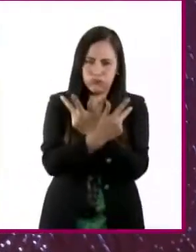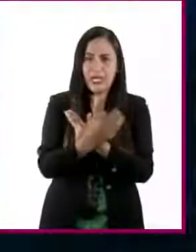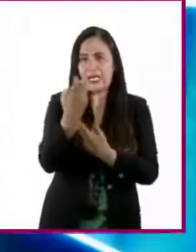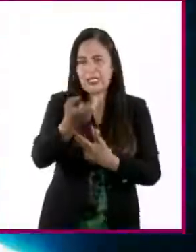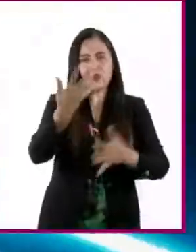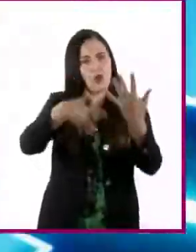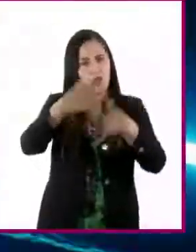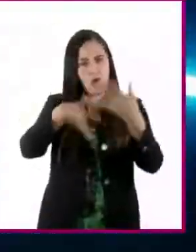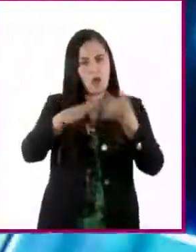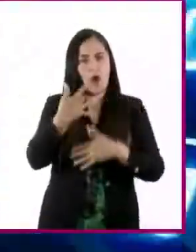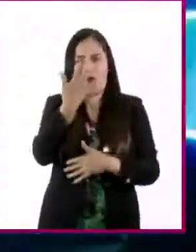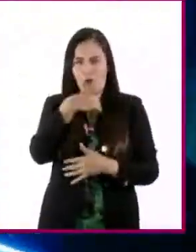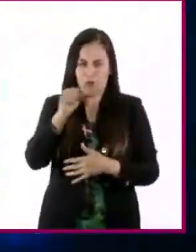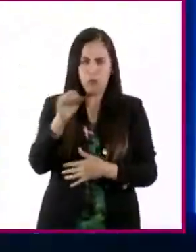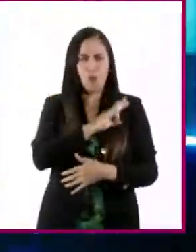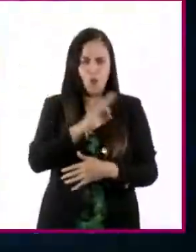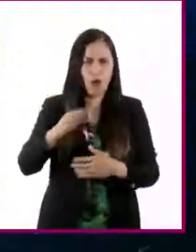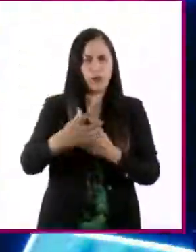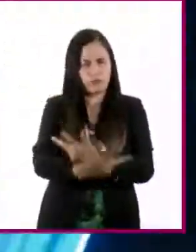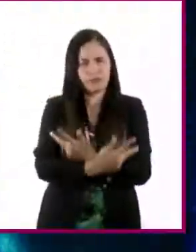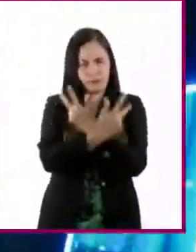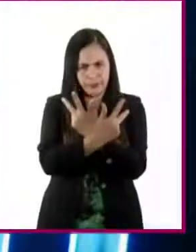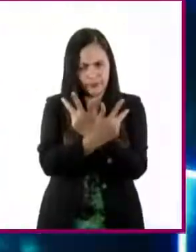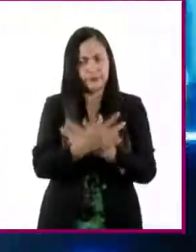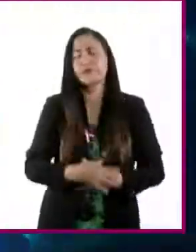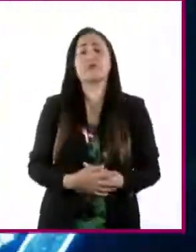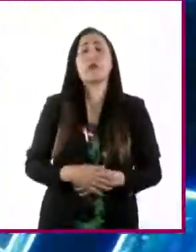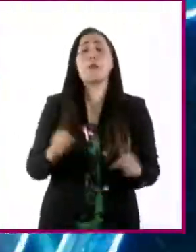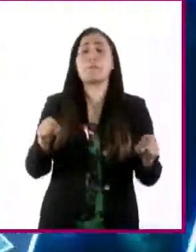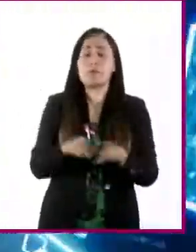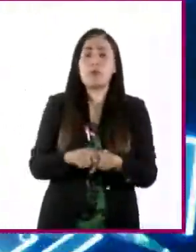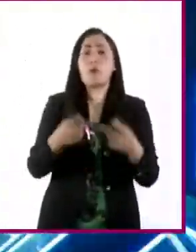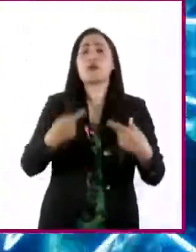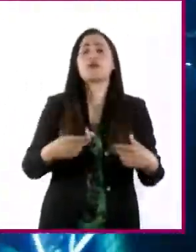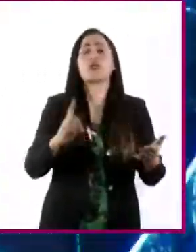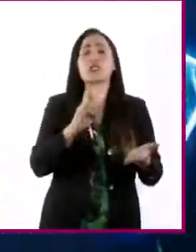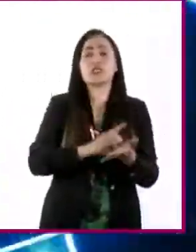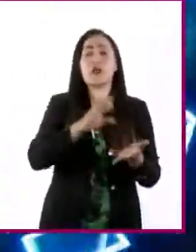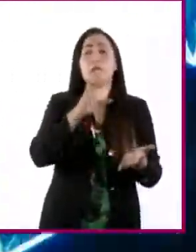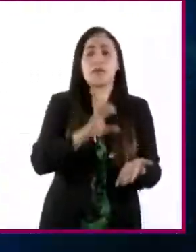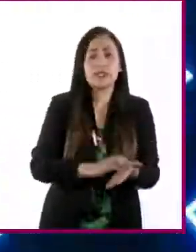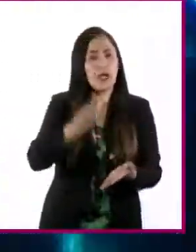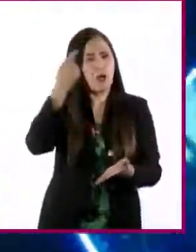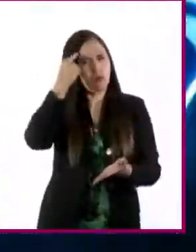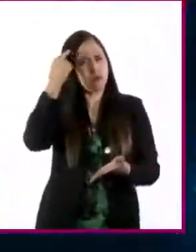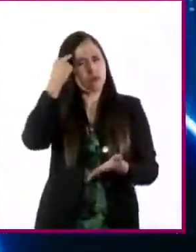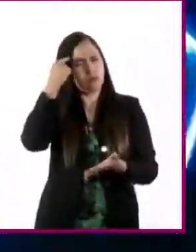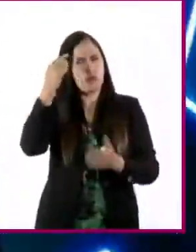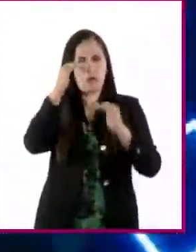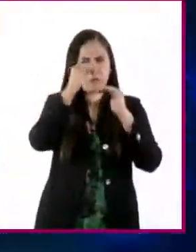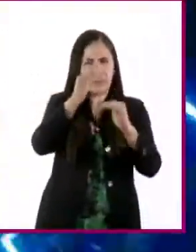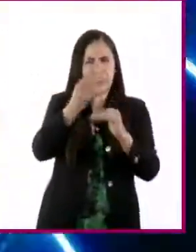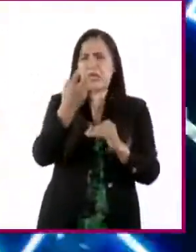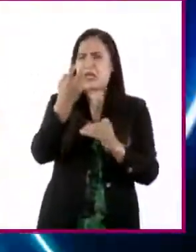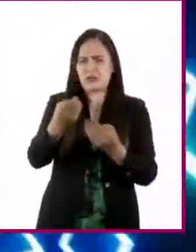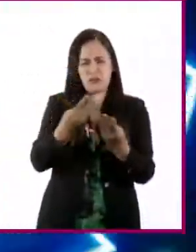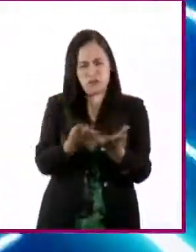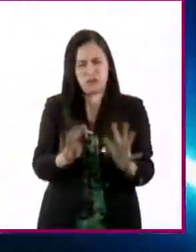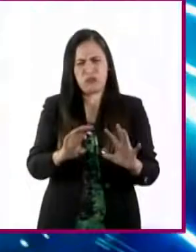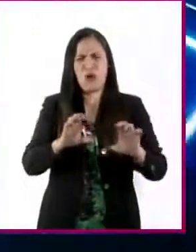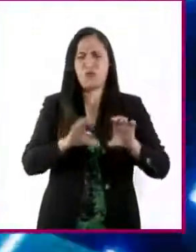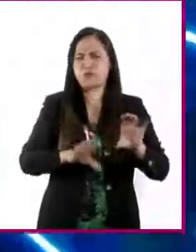Estos programas les indican auditivamente a las personas ciegas todos aquellos elementos que nosotros vemos en los menús e iconos cuando ellos manejan la computadora. Estos